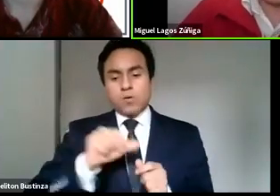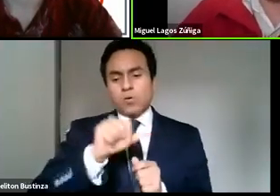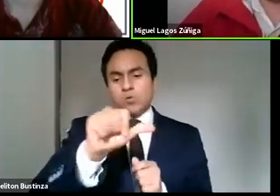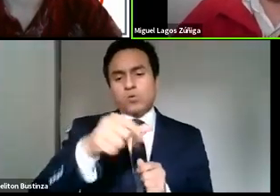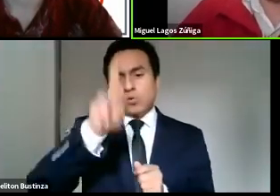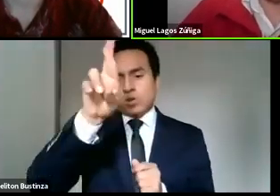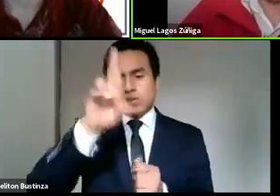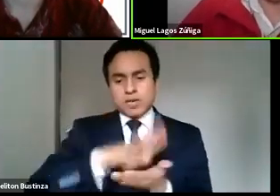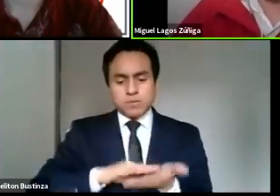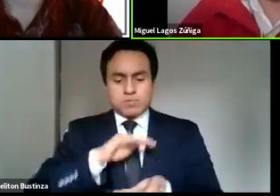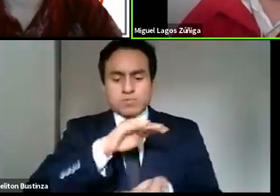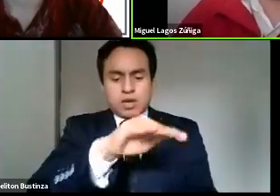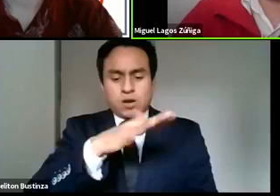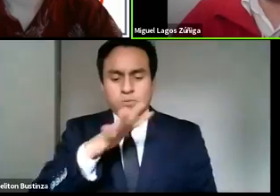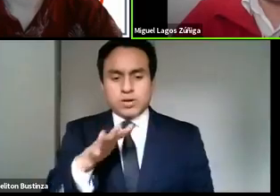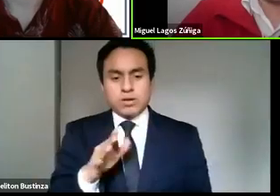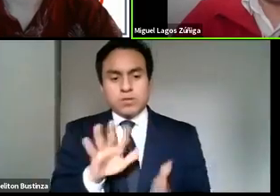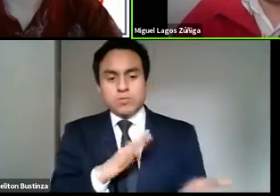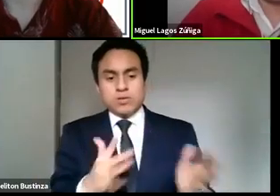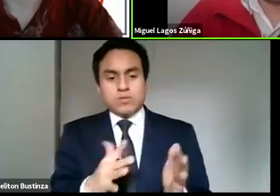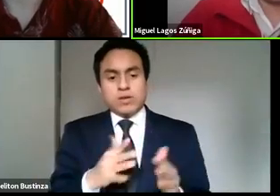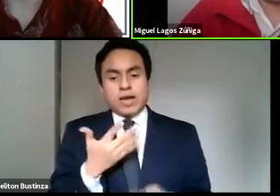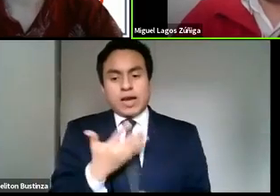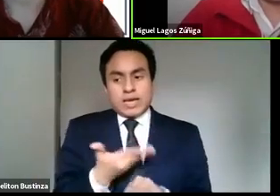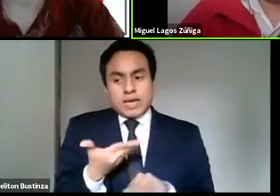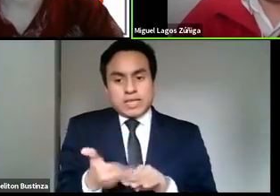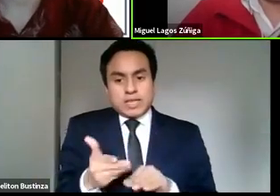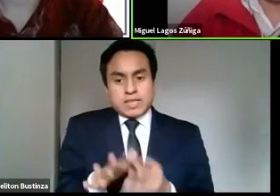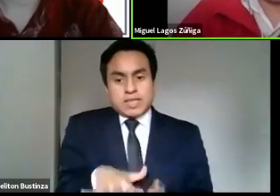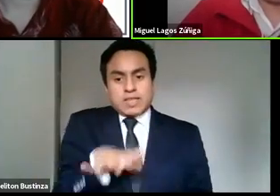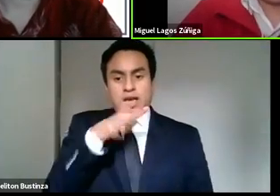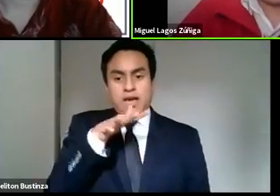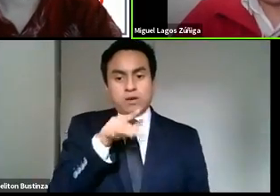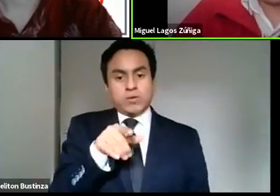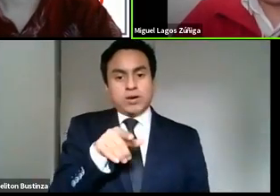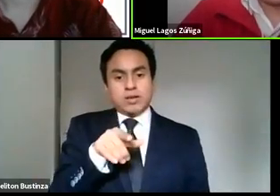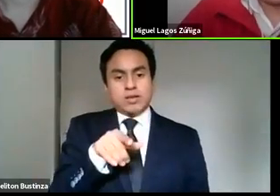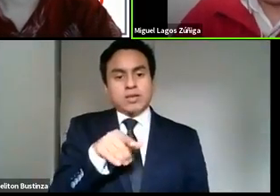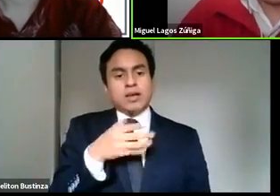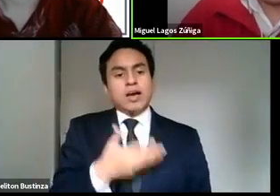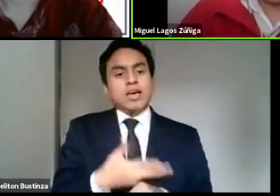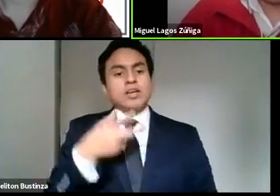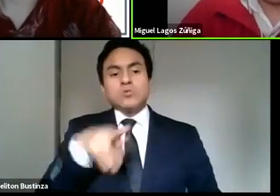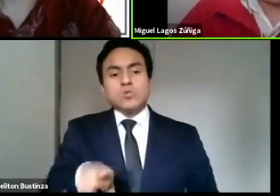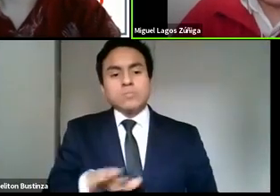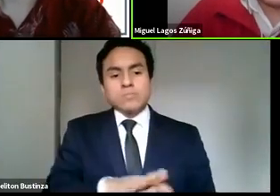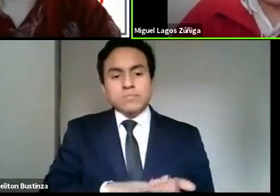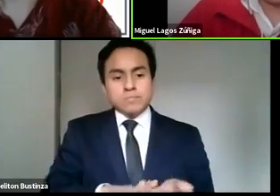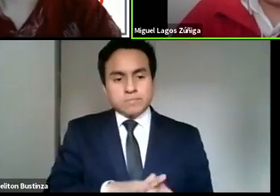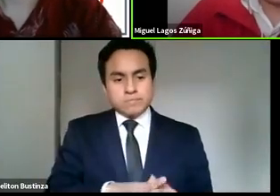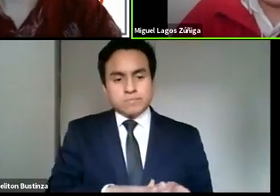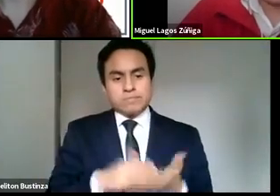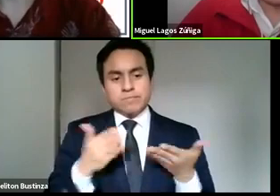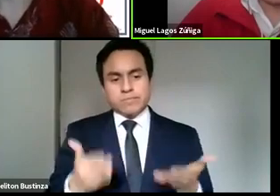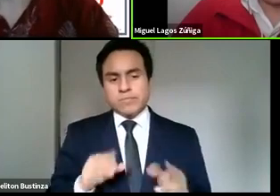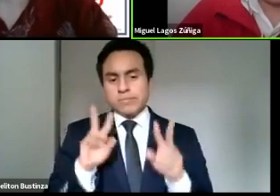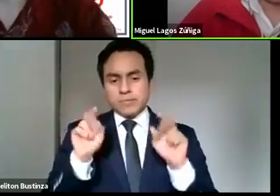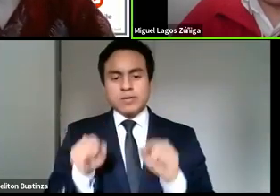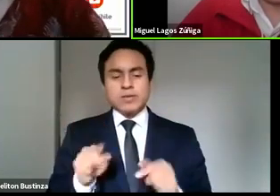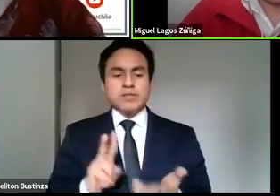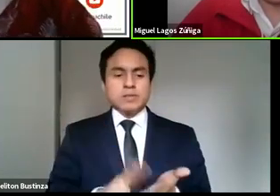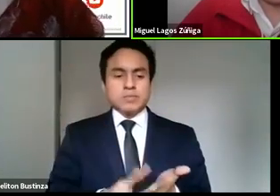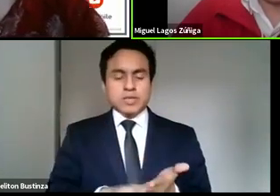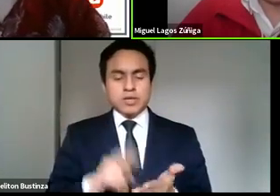norte, suponiendo que hay un excedente de agua en las cuencas del sur, es algo que ciertamente va